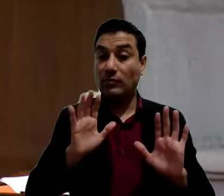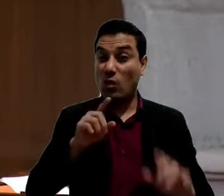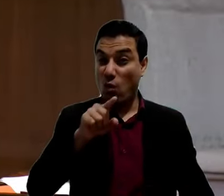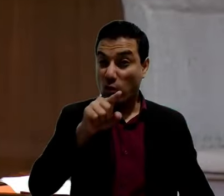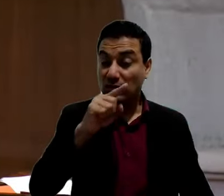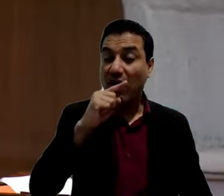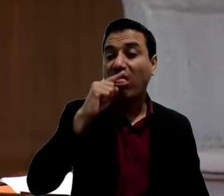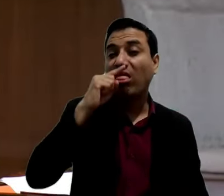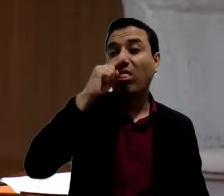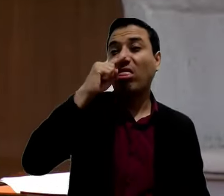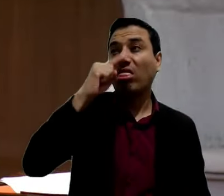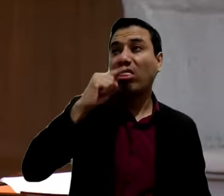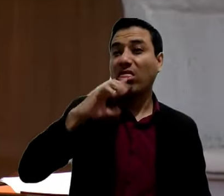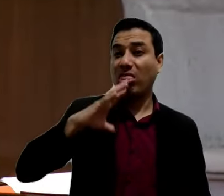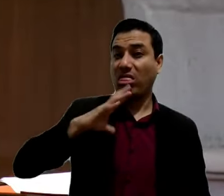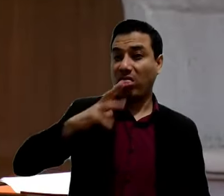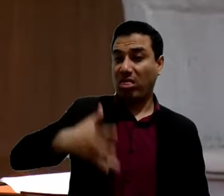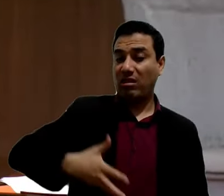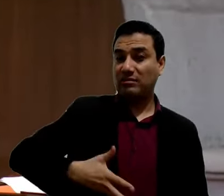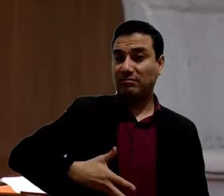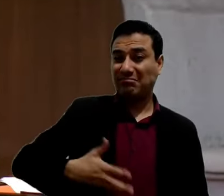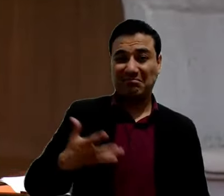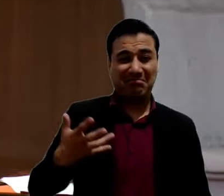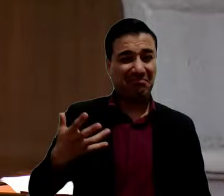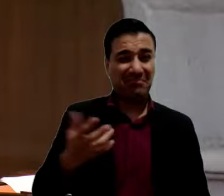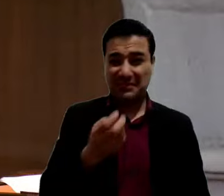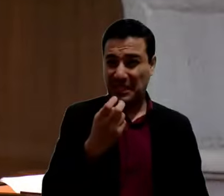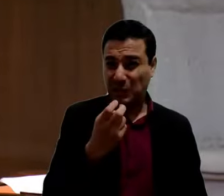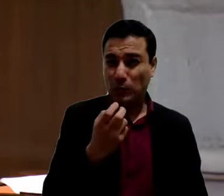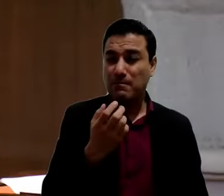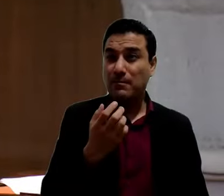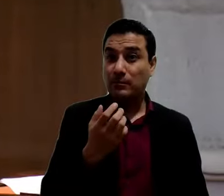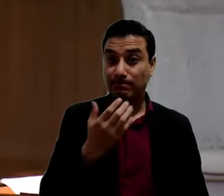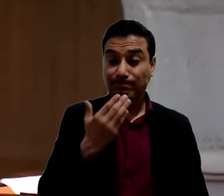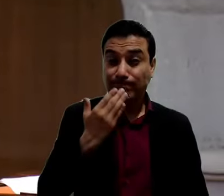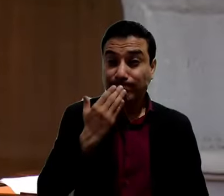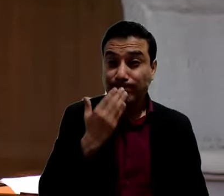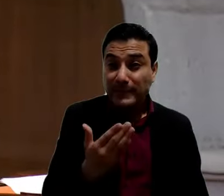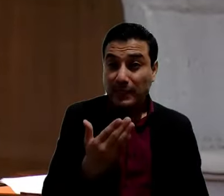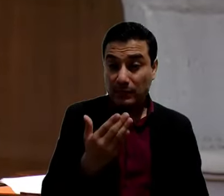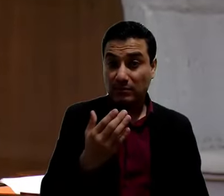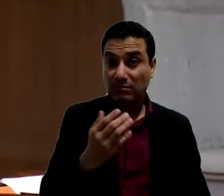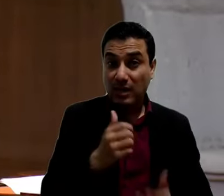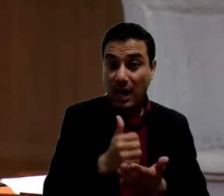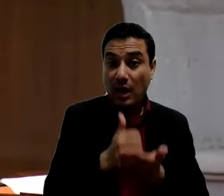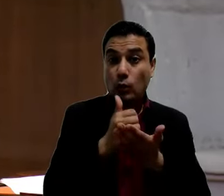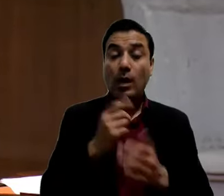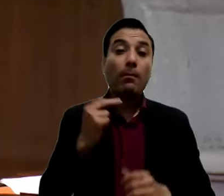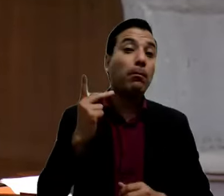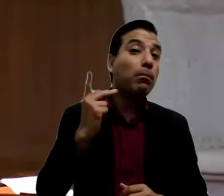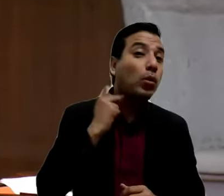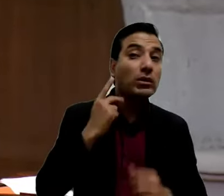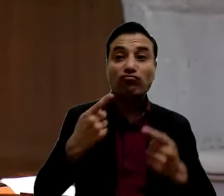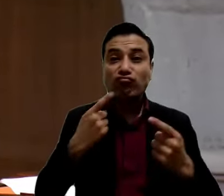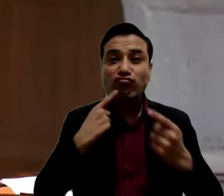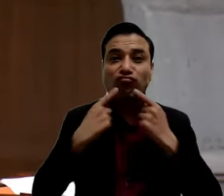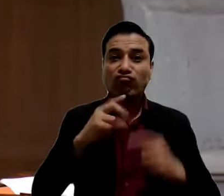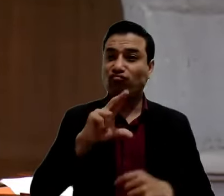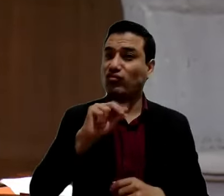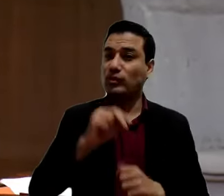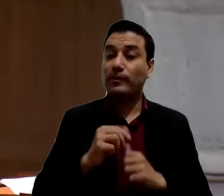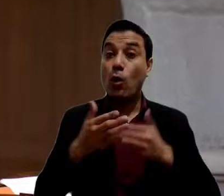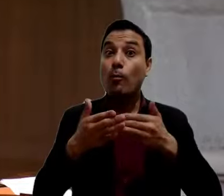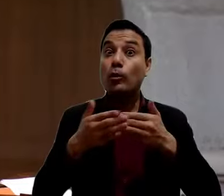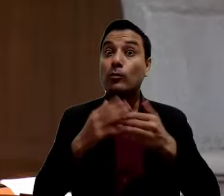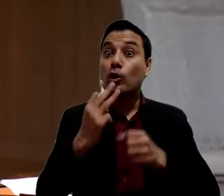soberbia y la arrogancia nunca serán buenas consejeras para hacer política estos 3 años se